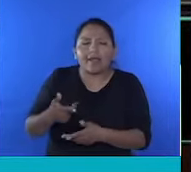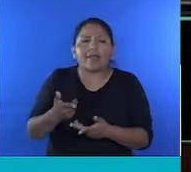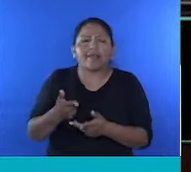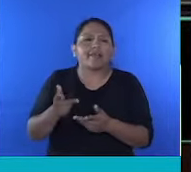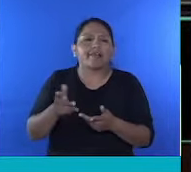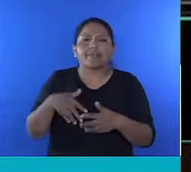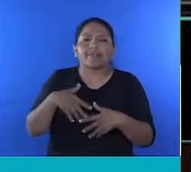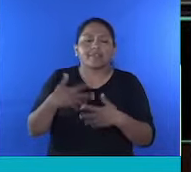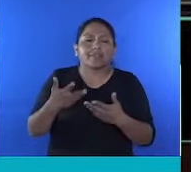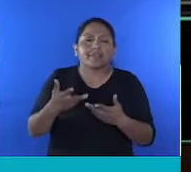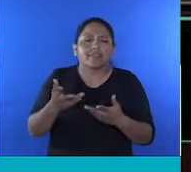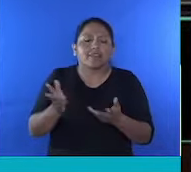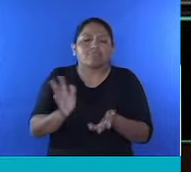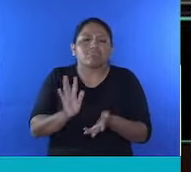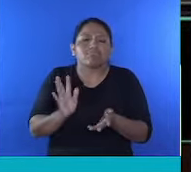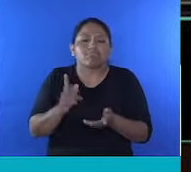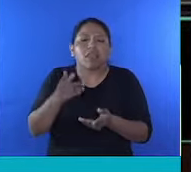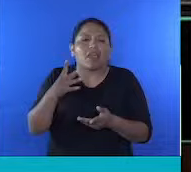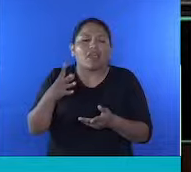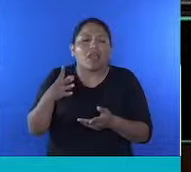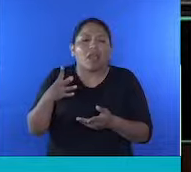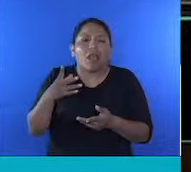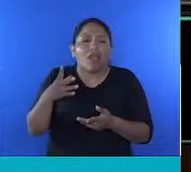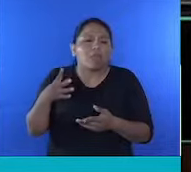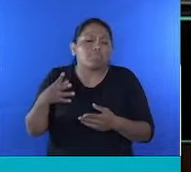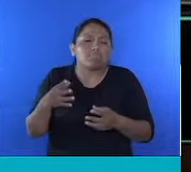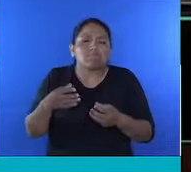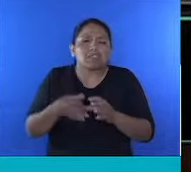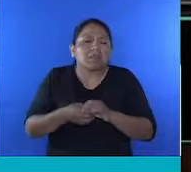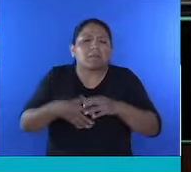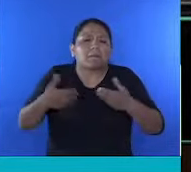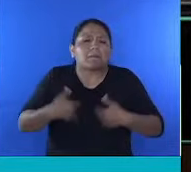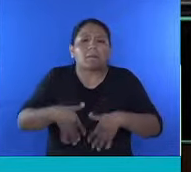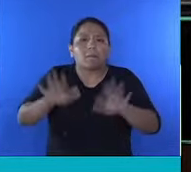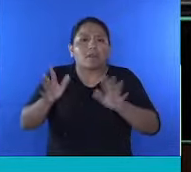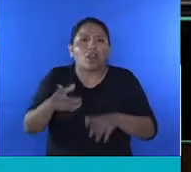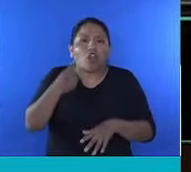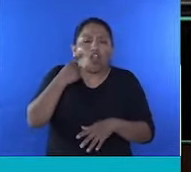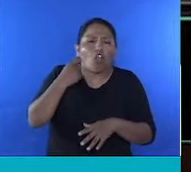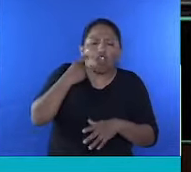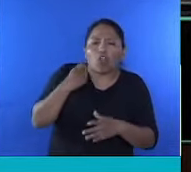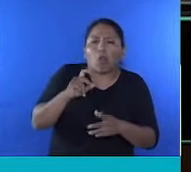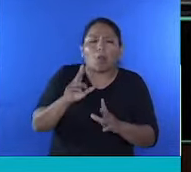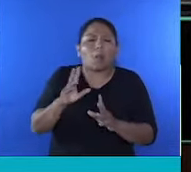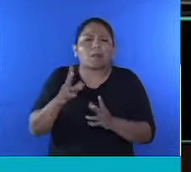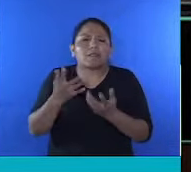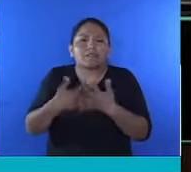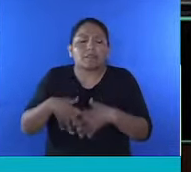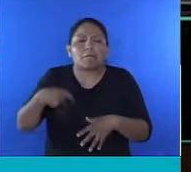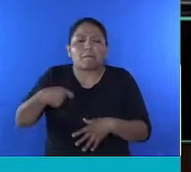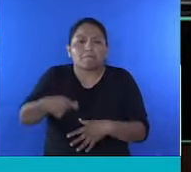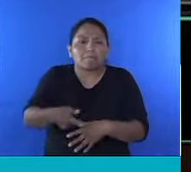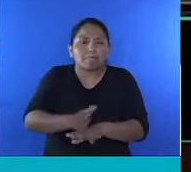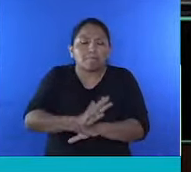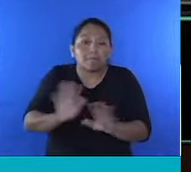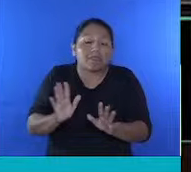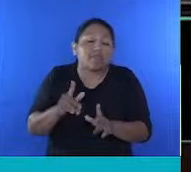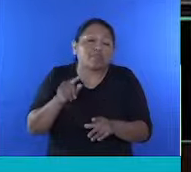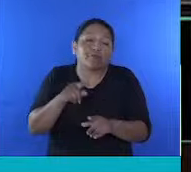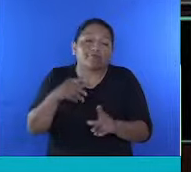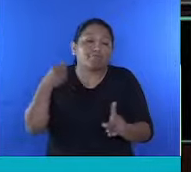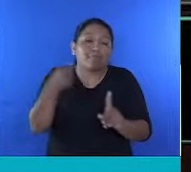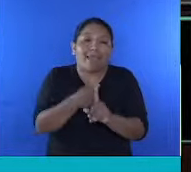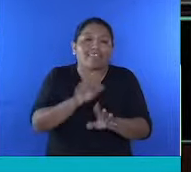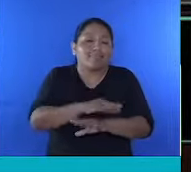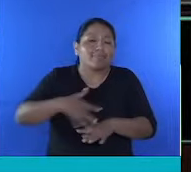esta digamos esta falta de control digamos liberar el sistema de prepagas lo que Esto hace que repercuta